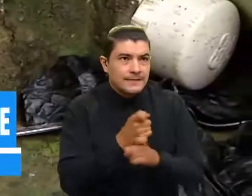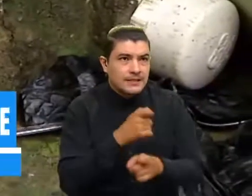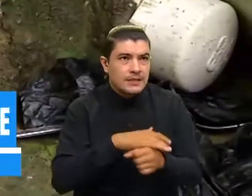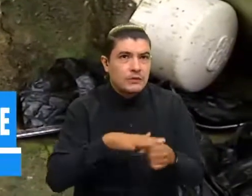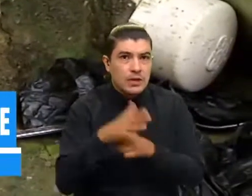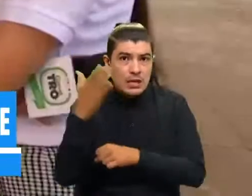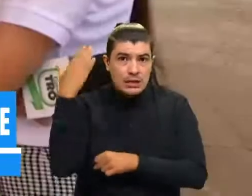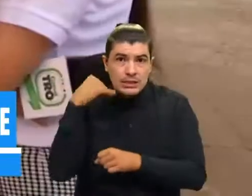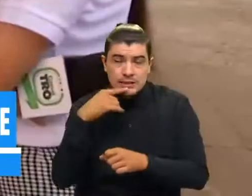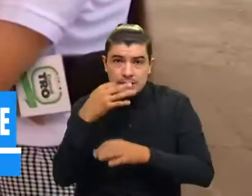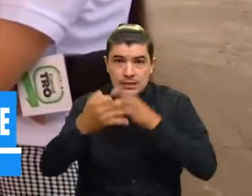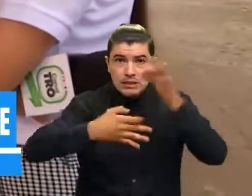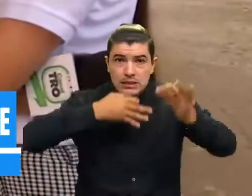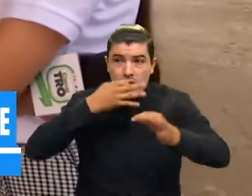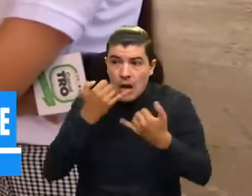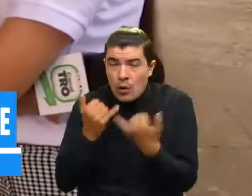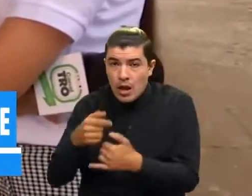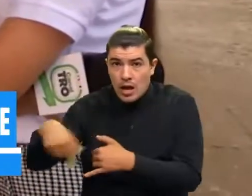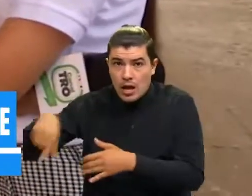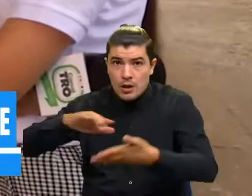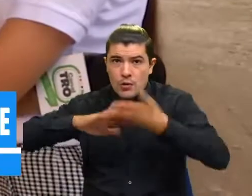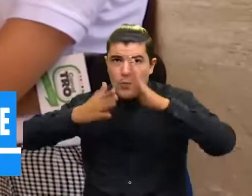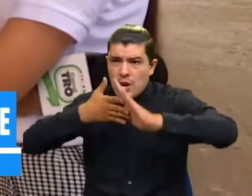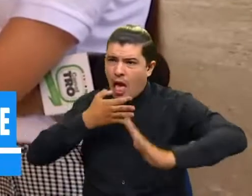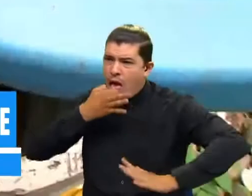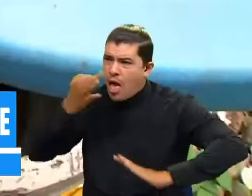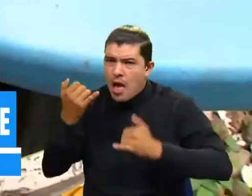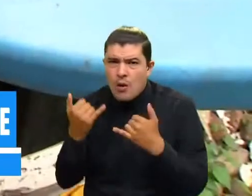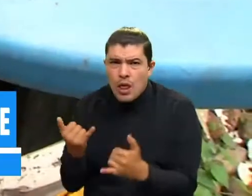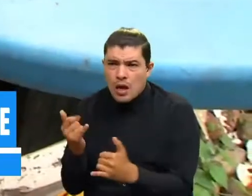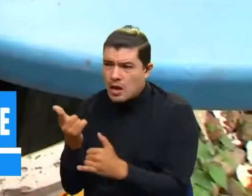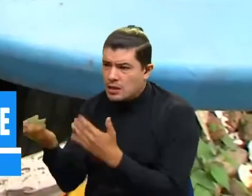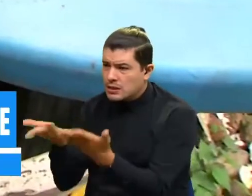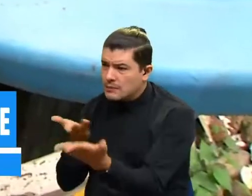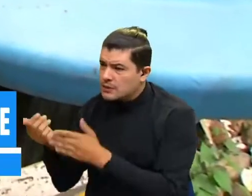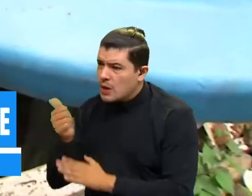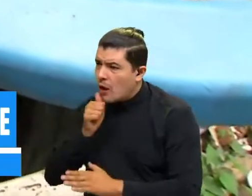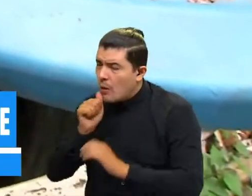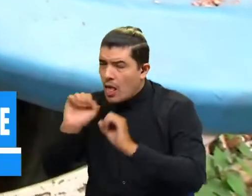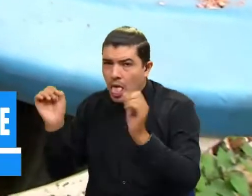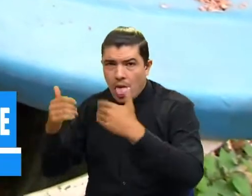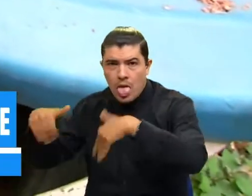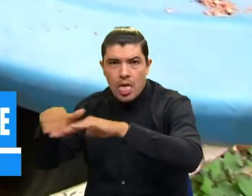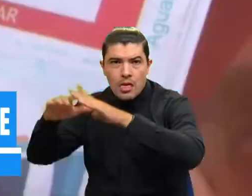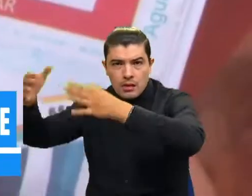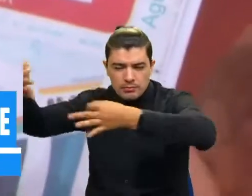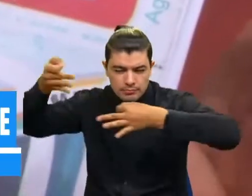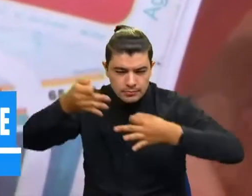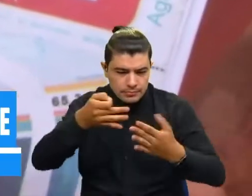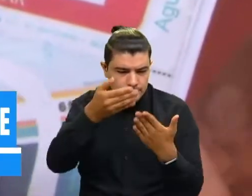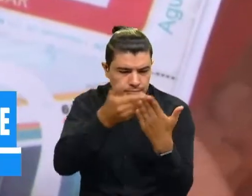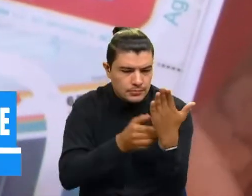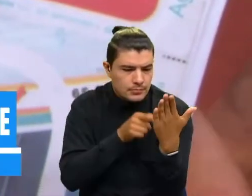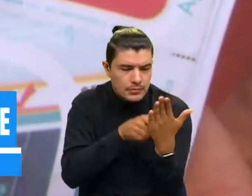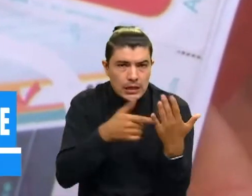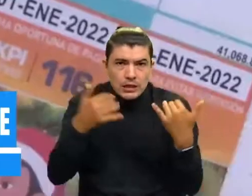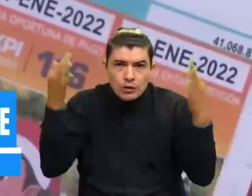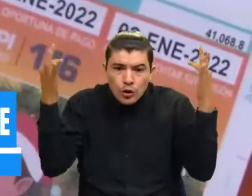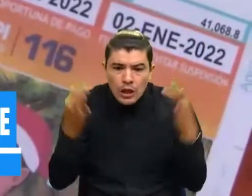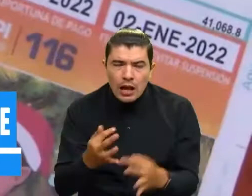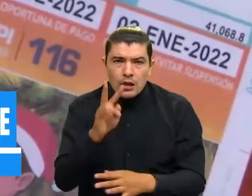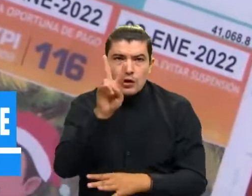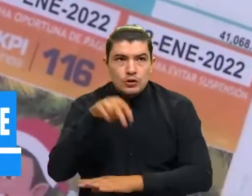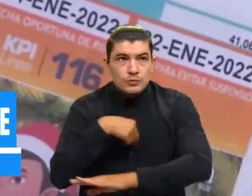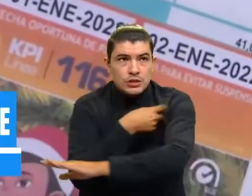agua potable. Ellos denuncian que el elevado costo que están llegando los servicios es inaudito, donde ya han sumado hasta 2 millones de